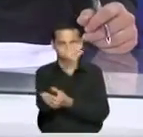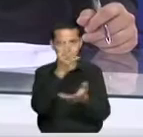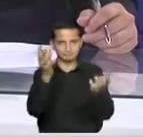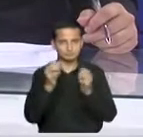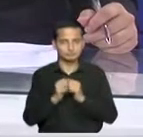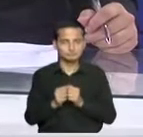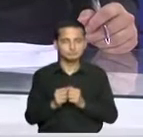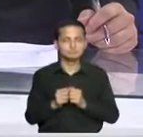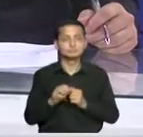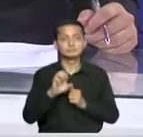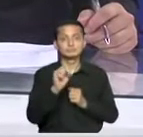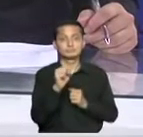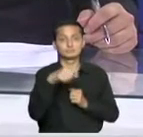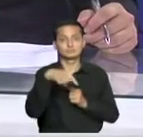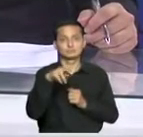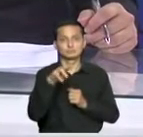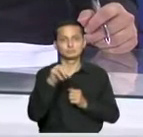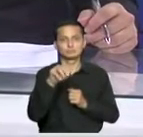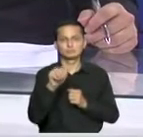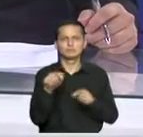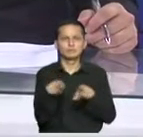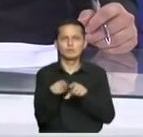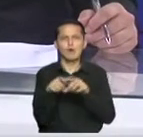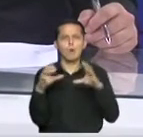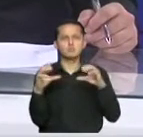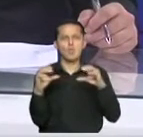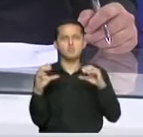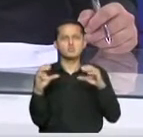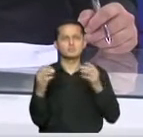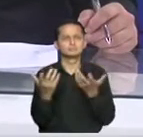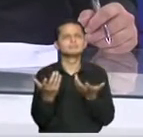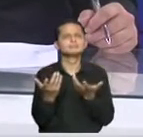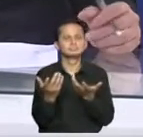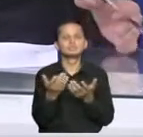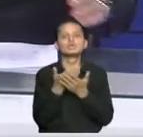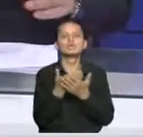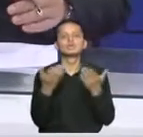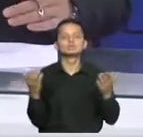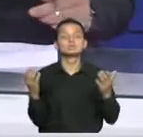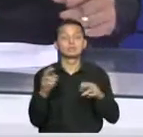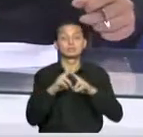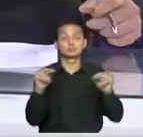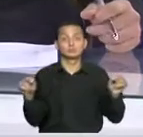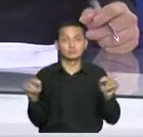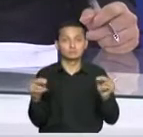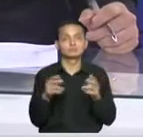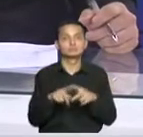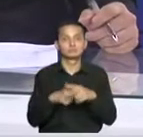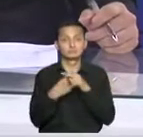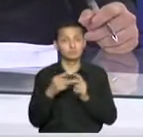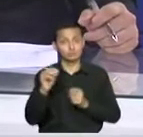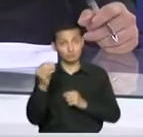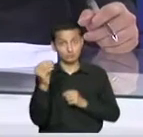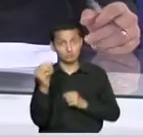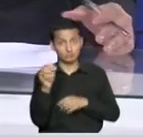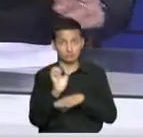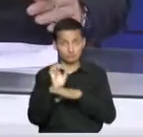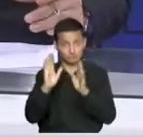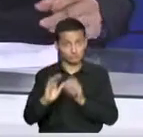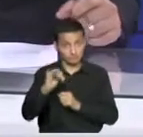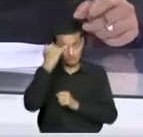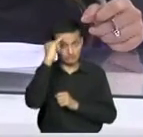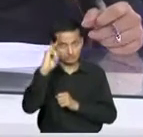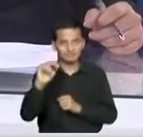es un material parecido a la esponja hecho con residuos de productos vegetales. Este emprendimiento del joven ecuatoriano Luis Pérez fue el